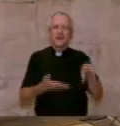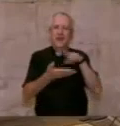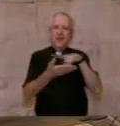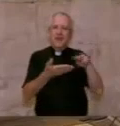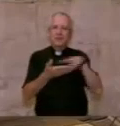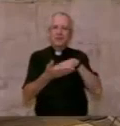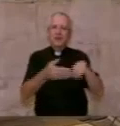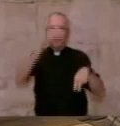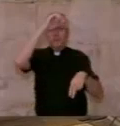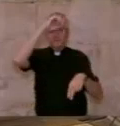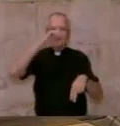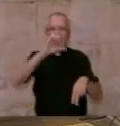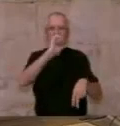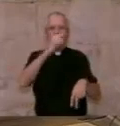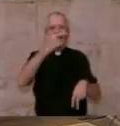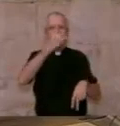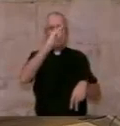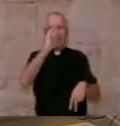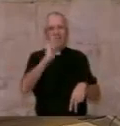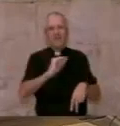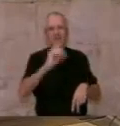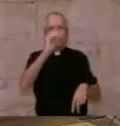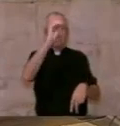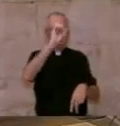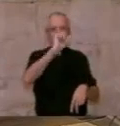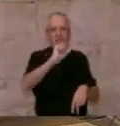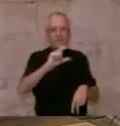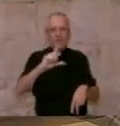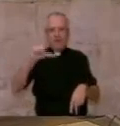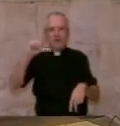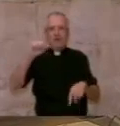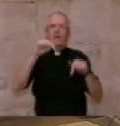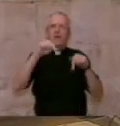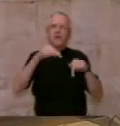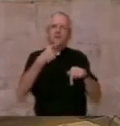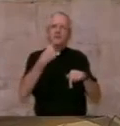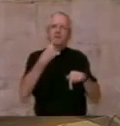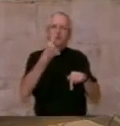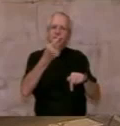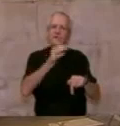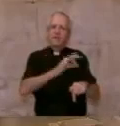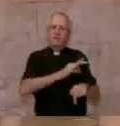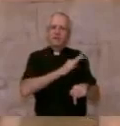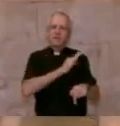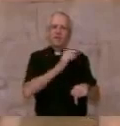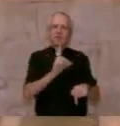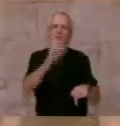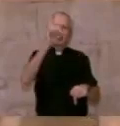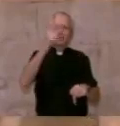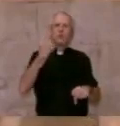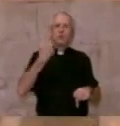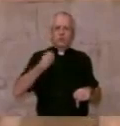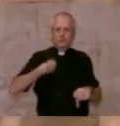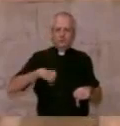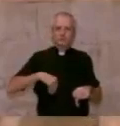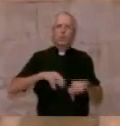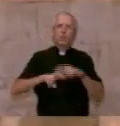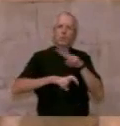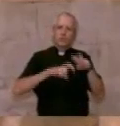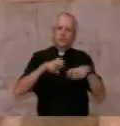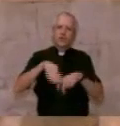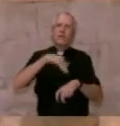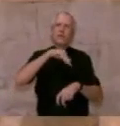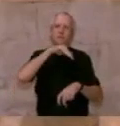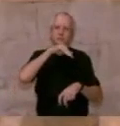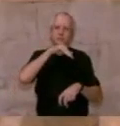Lectura de la profecia d'Ezequiel. Això diu el Senyor Déu. Jo mateix buscaré les meves ovelles i en